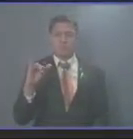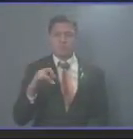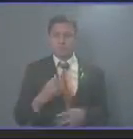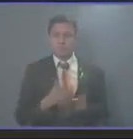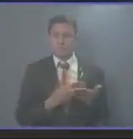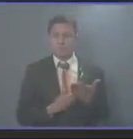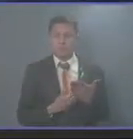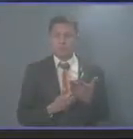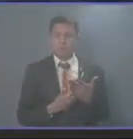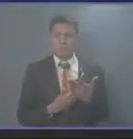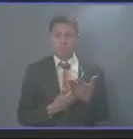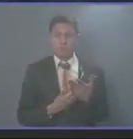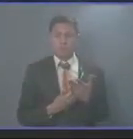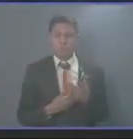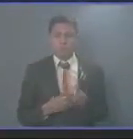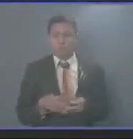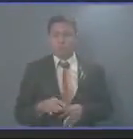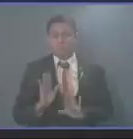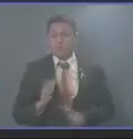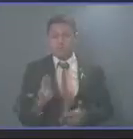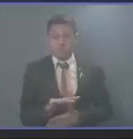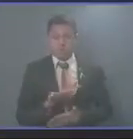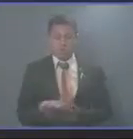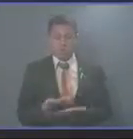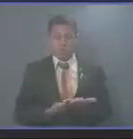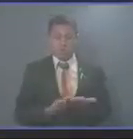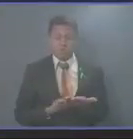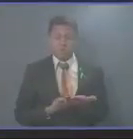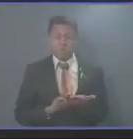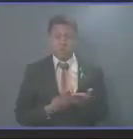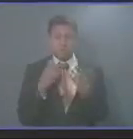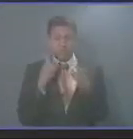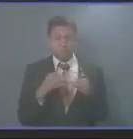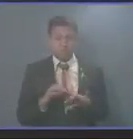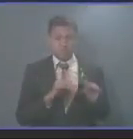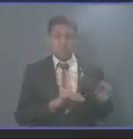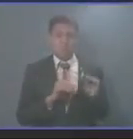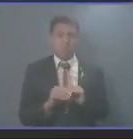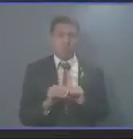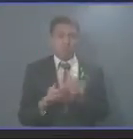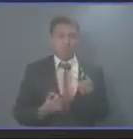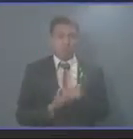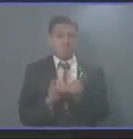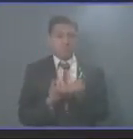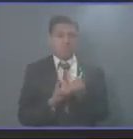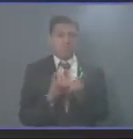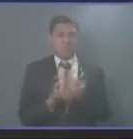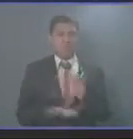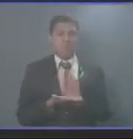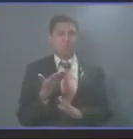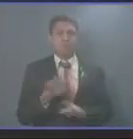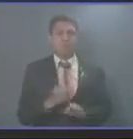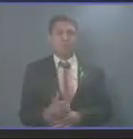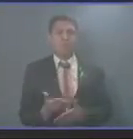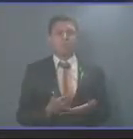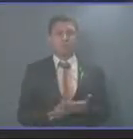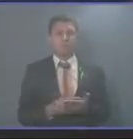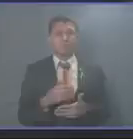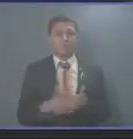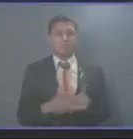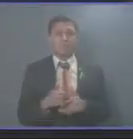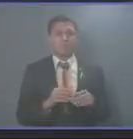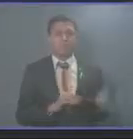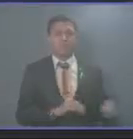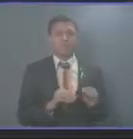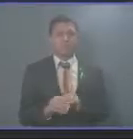L. Cardwell en la política lo ha llevado a potenciar relaciones internacionales importantes,